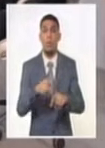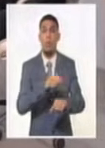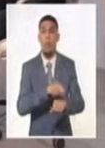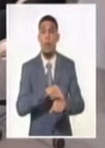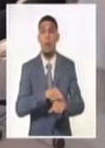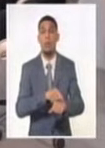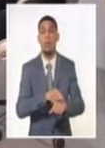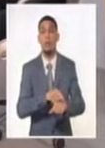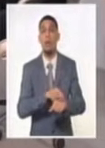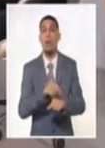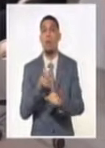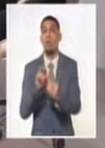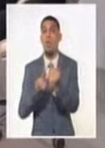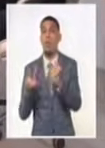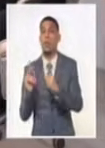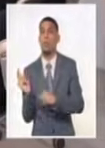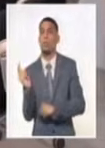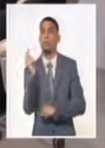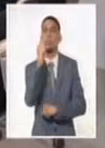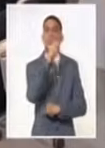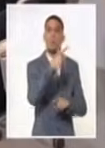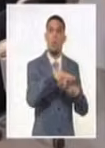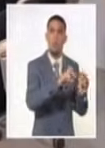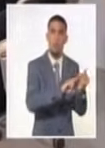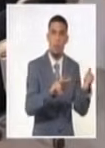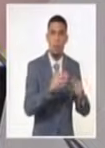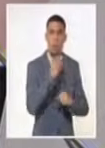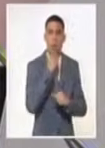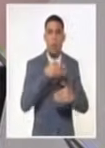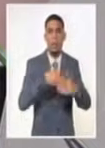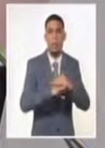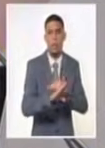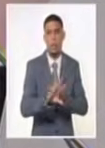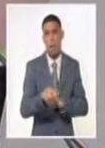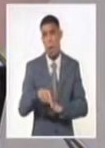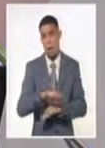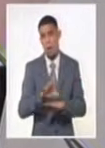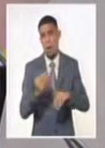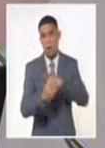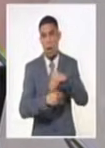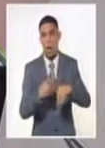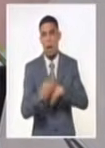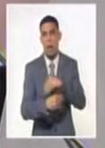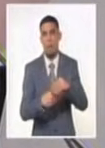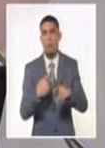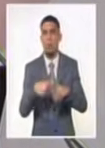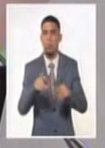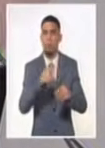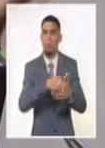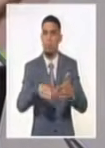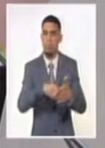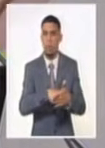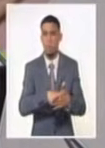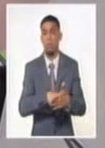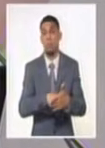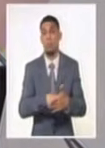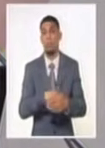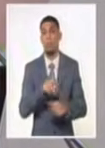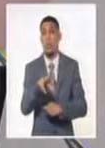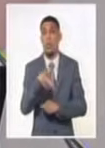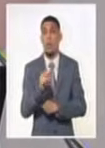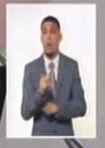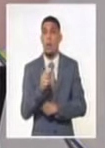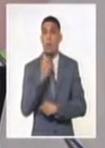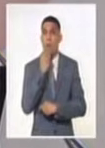de una provincia a otra para ese proceso de captación. Y eso se ha aprovechado y yo creo que también es una de las, digamos, oportunidades que nos brinda esta